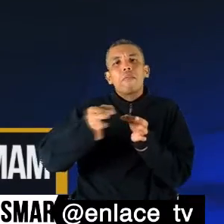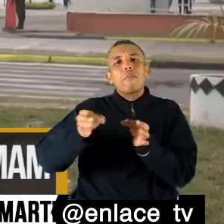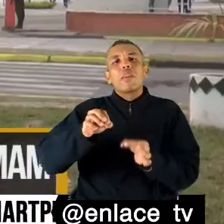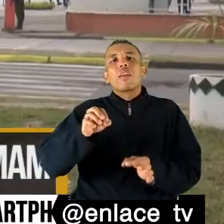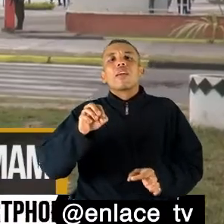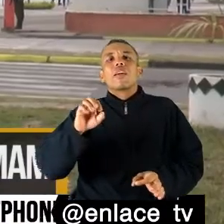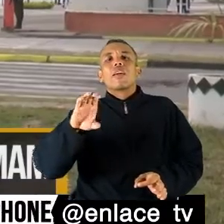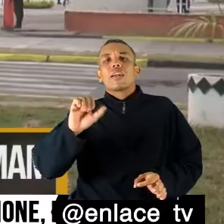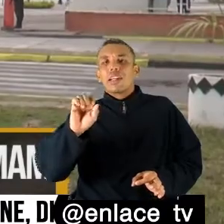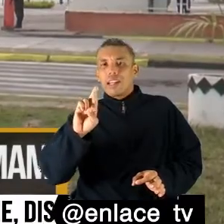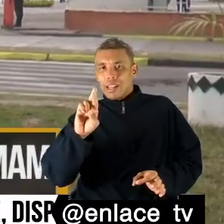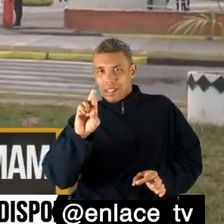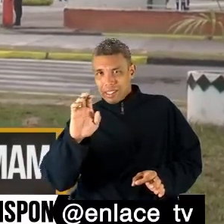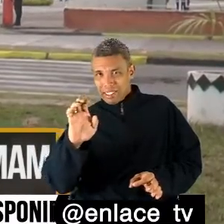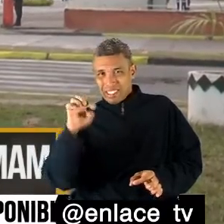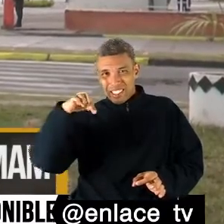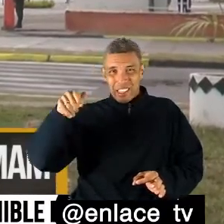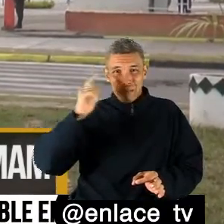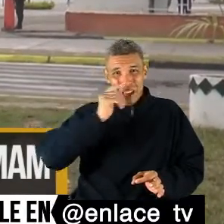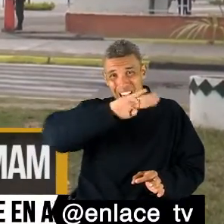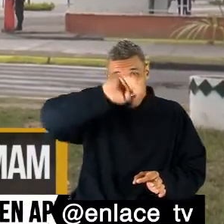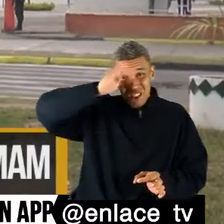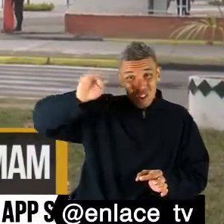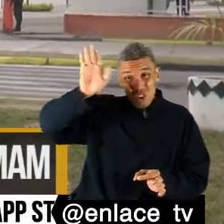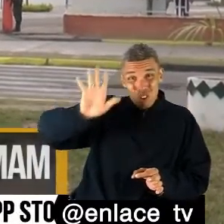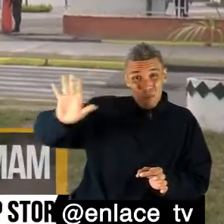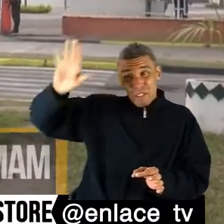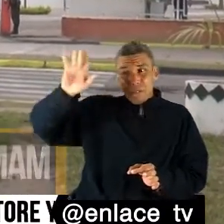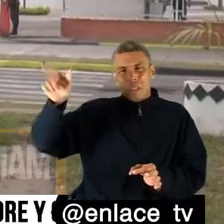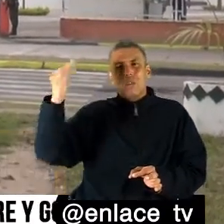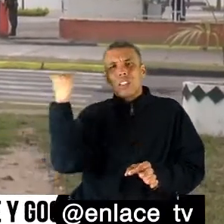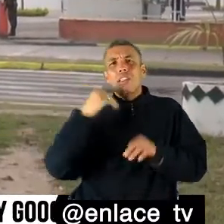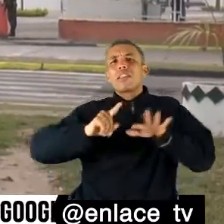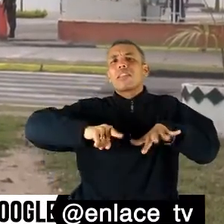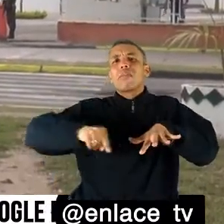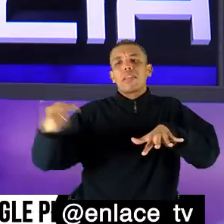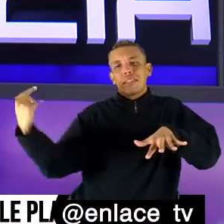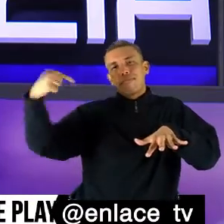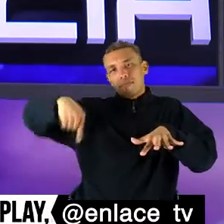prestaba su servicio militar desde hace 6 meses, 2 de ellos en Barranca Bermeja.